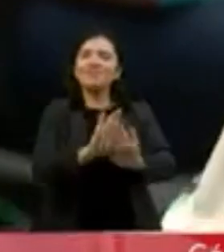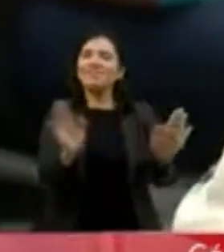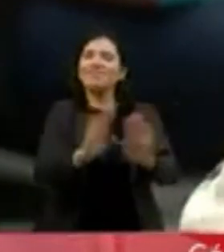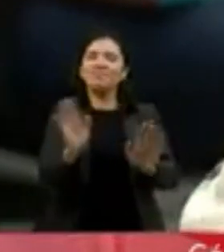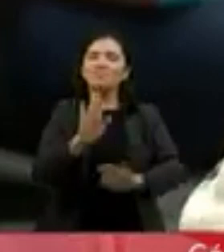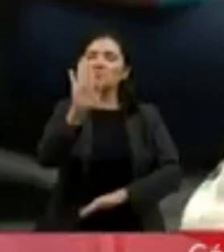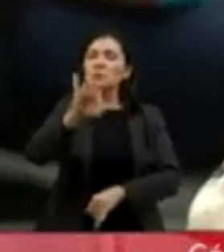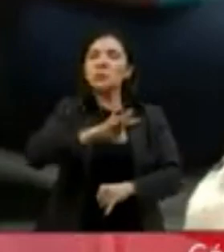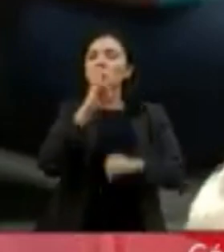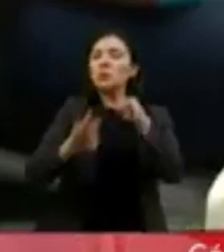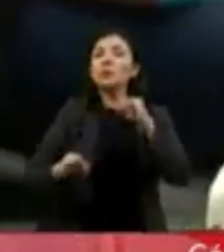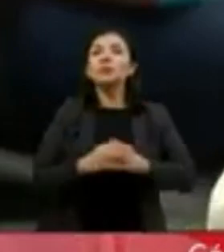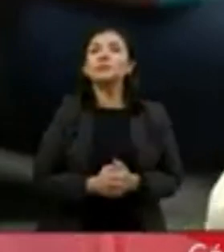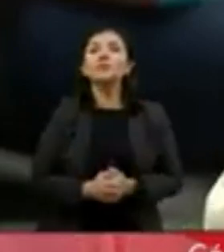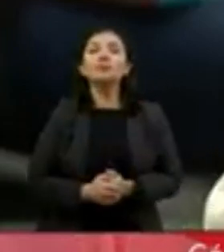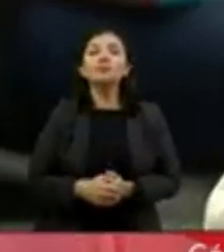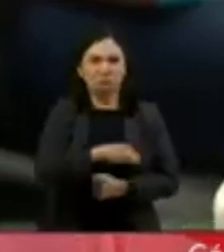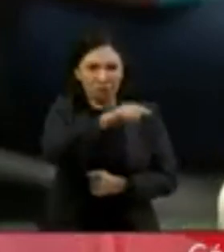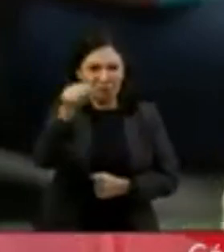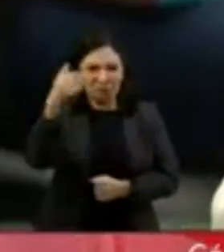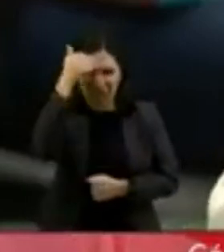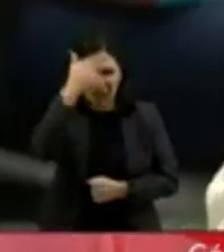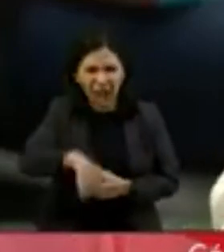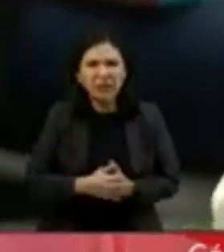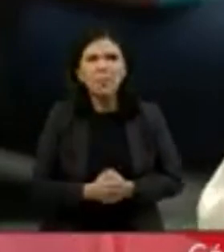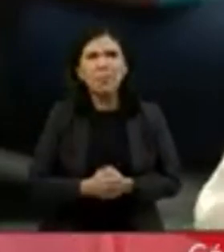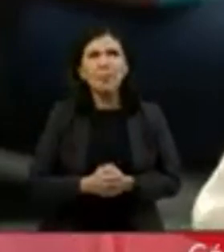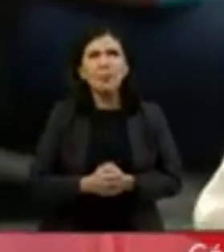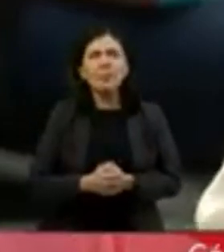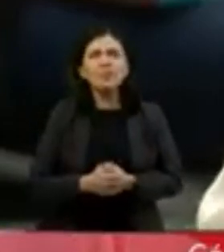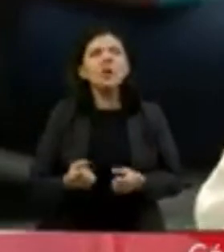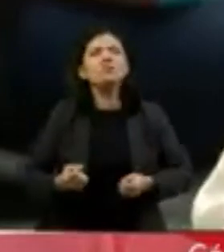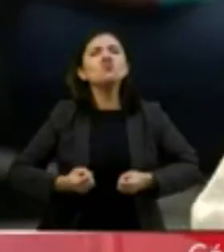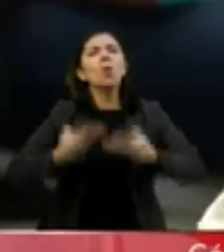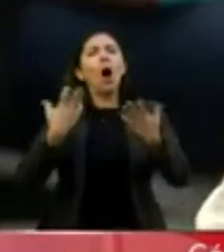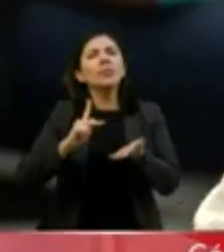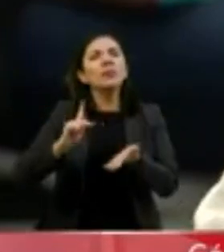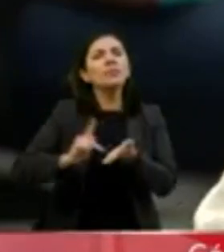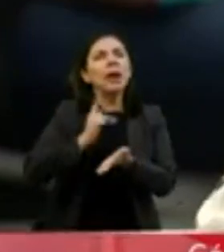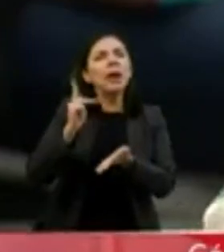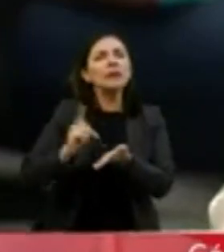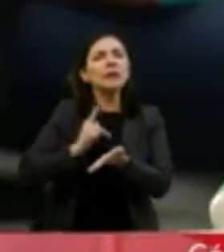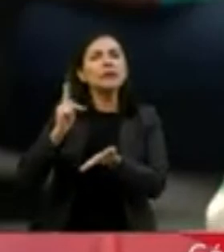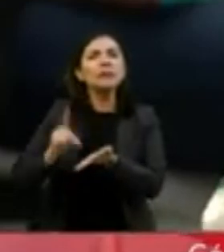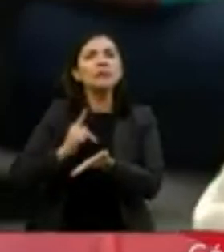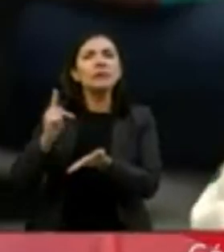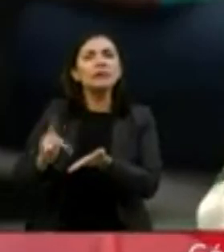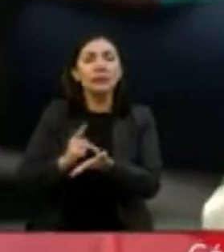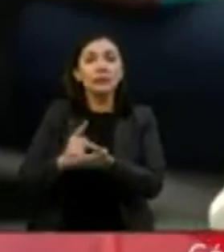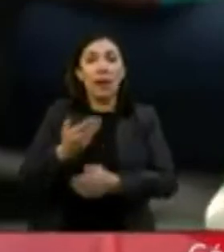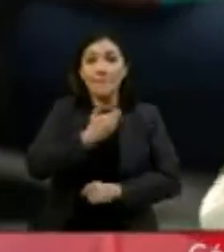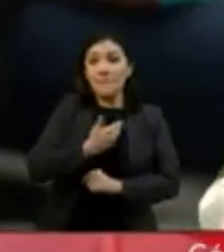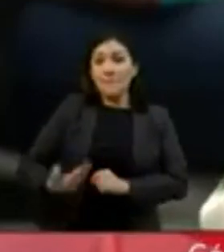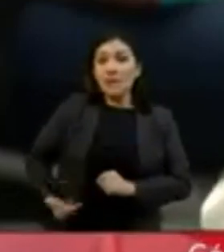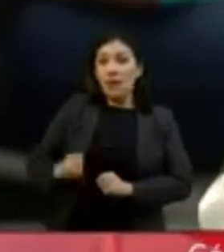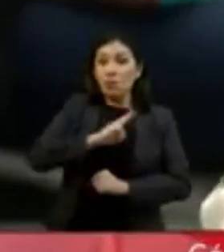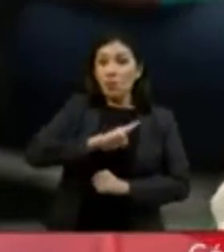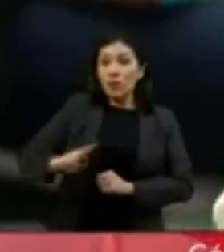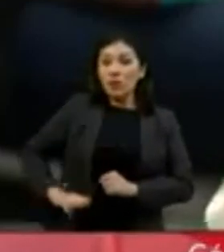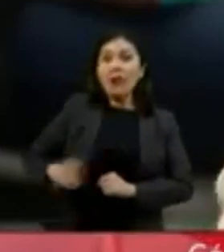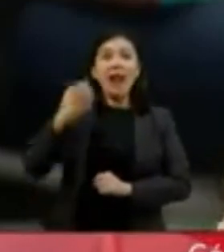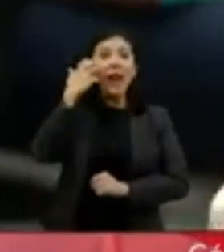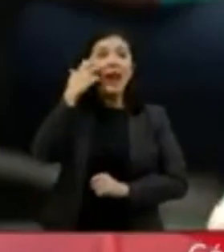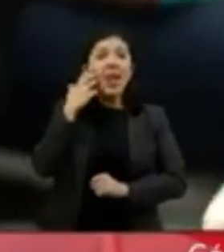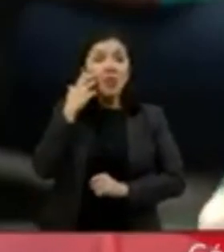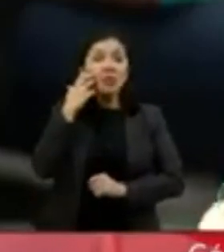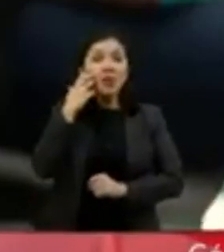presidenta conclu saben ustedes Cuántas veces cesó la presidenta municipal de León